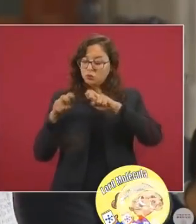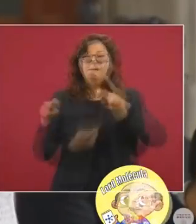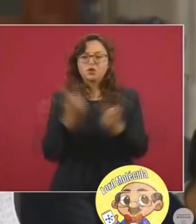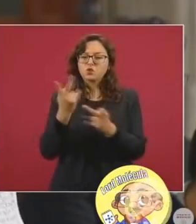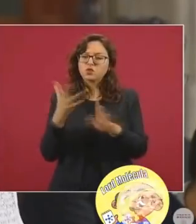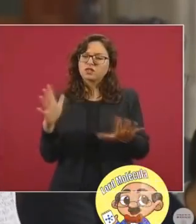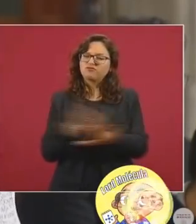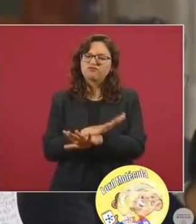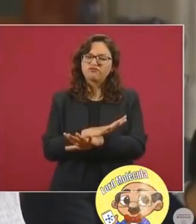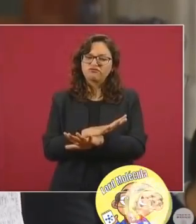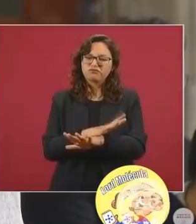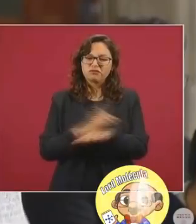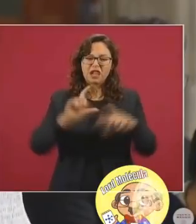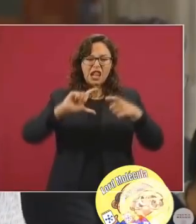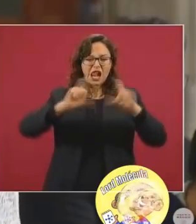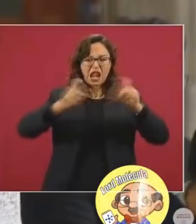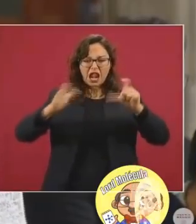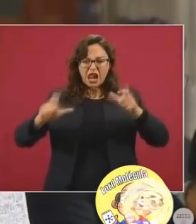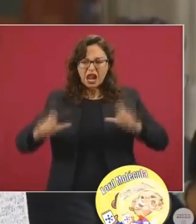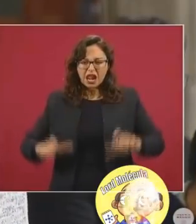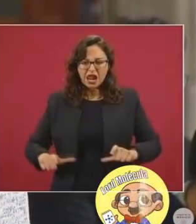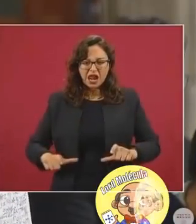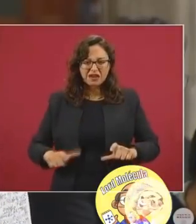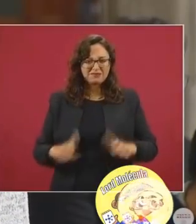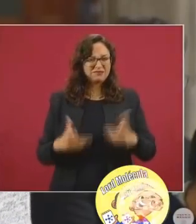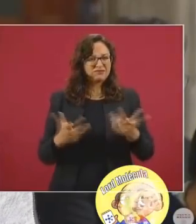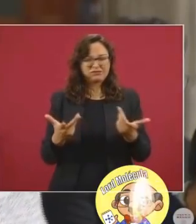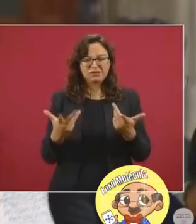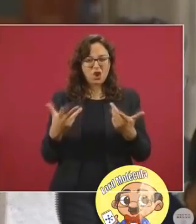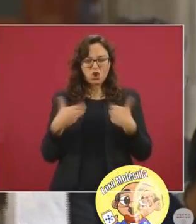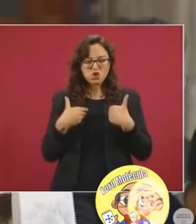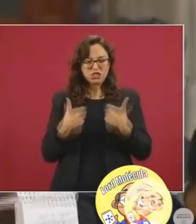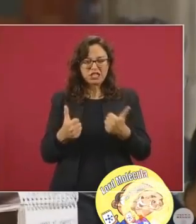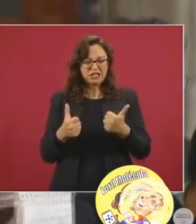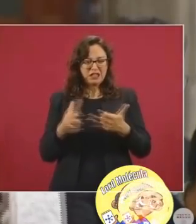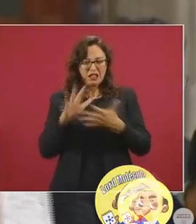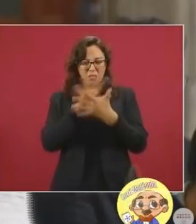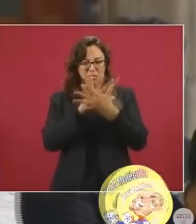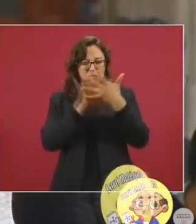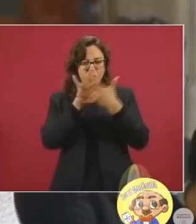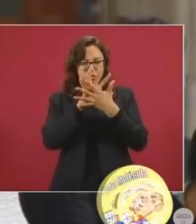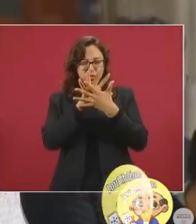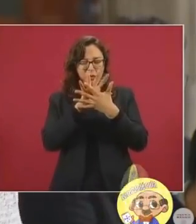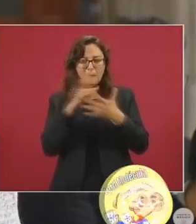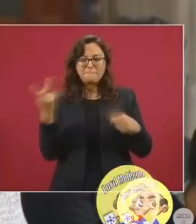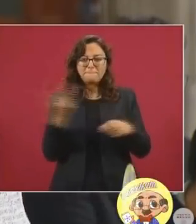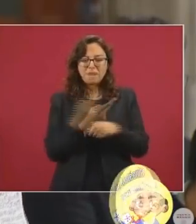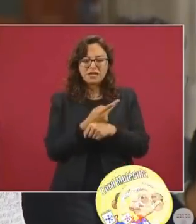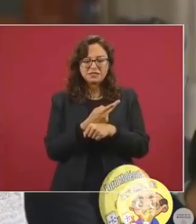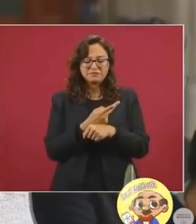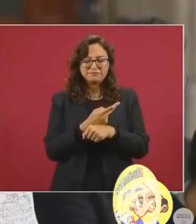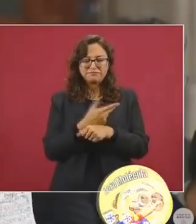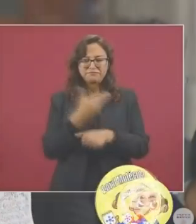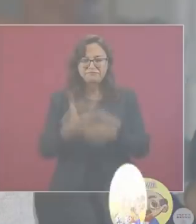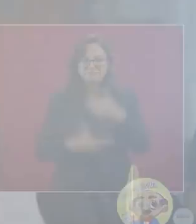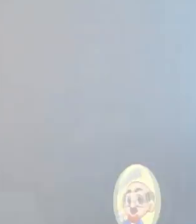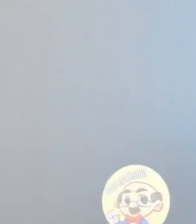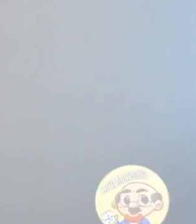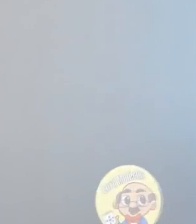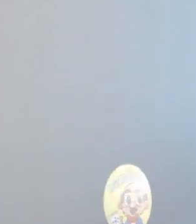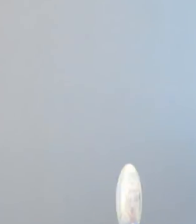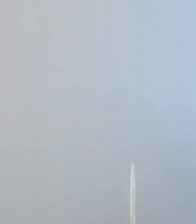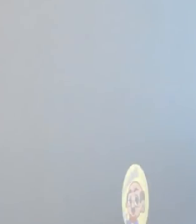tiene con el nuevo titular de la Semarnat? ¿Y qué esperan el próximo año del